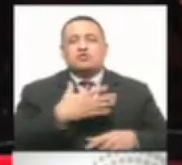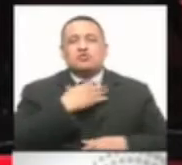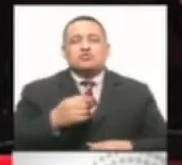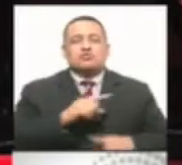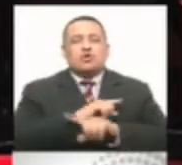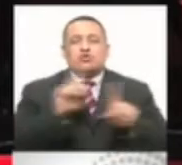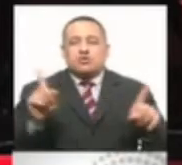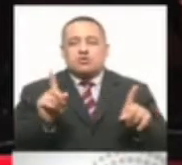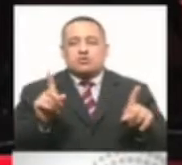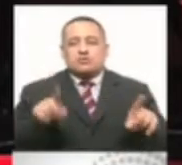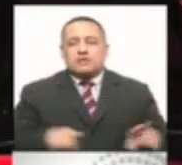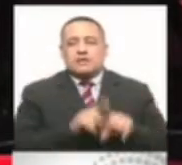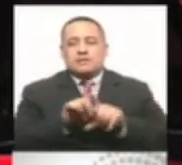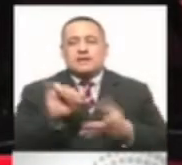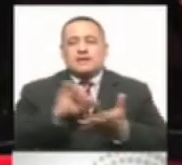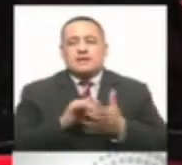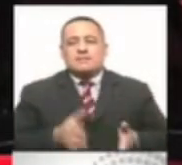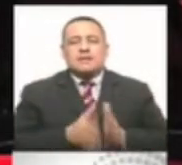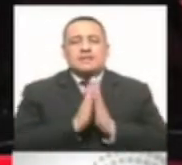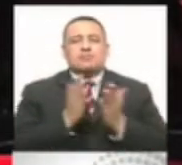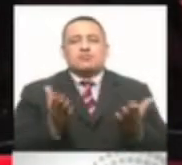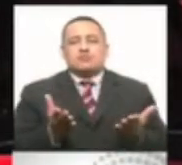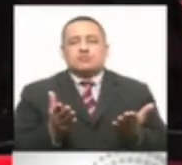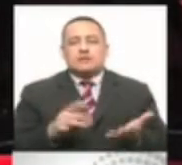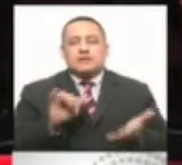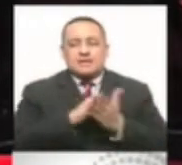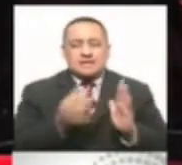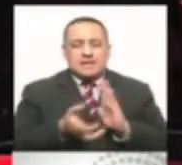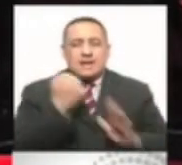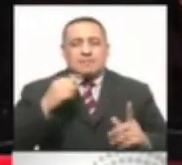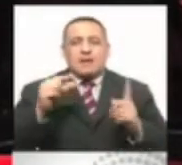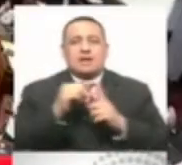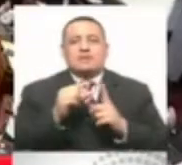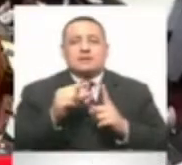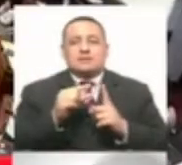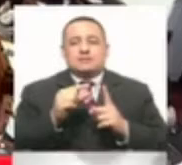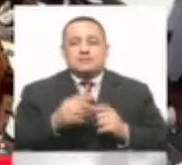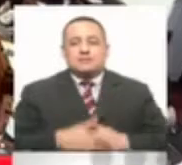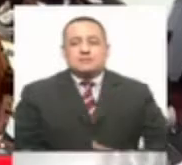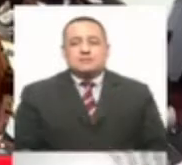no. Por lo tanto, pedimos que retire la palabra.